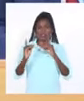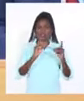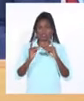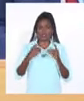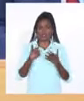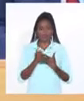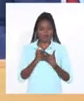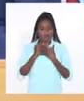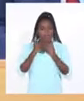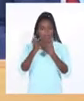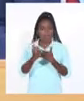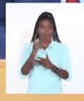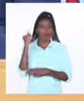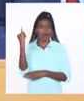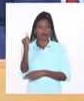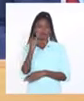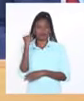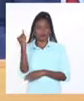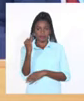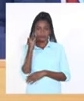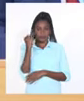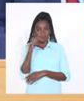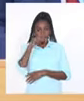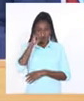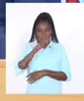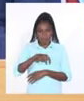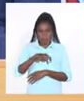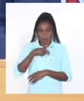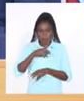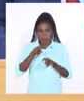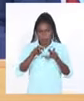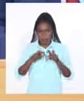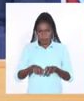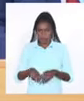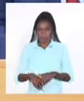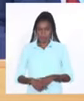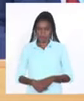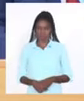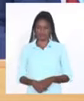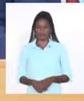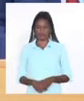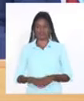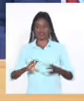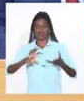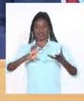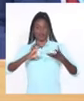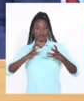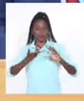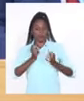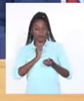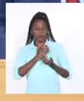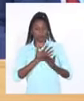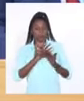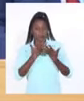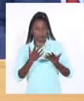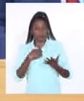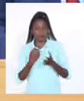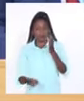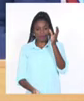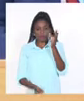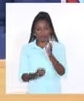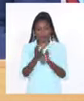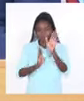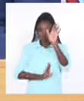cooperación internacional en estas materias. De manera soberana avanzaremos en la